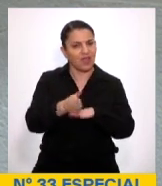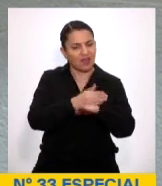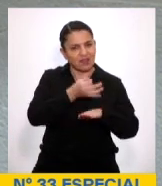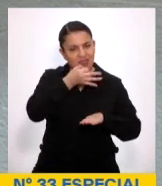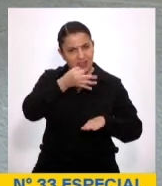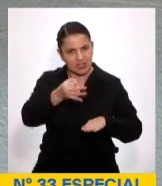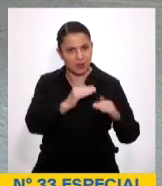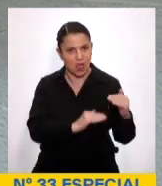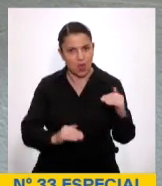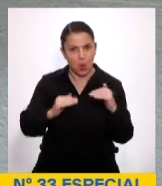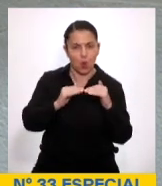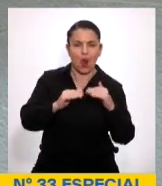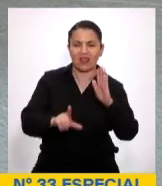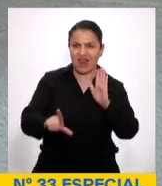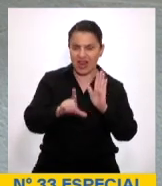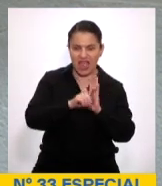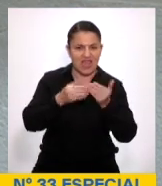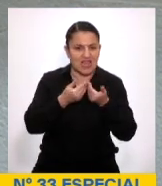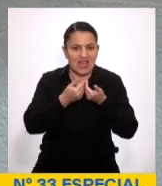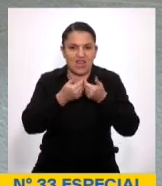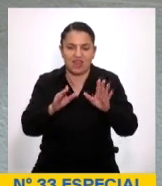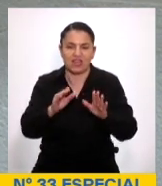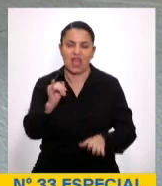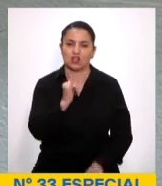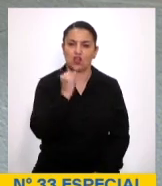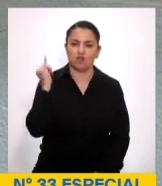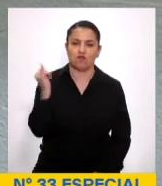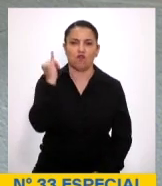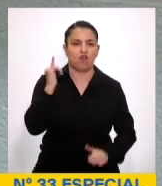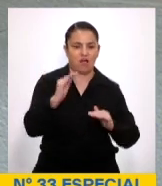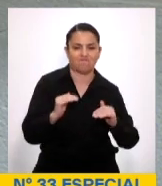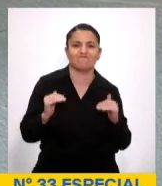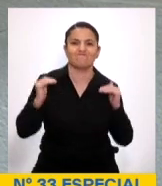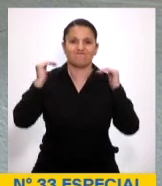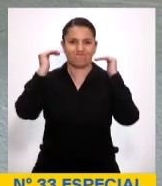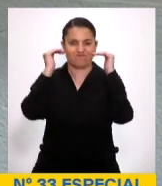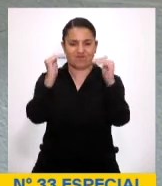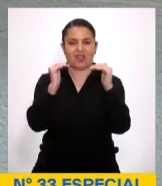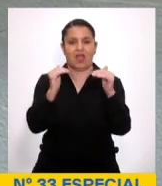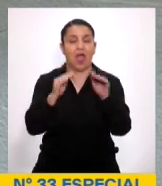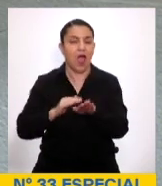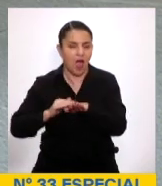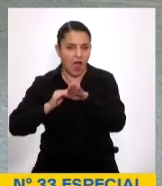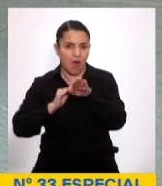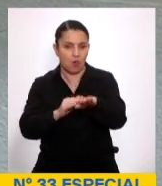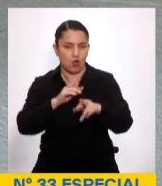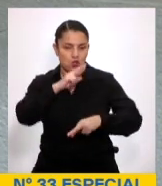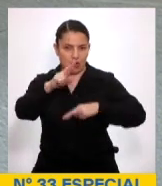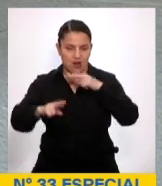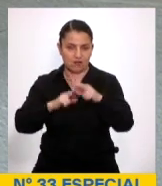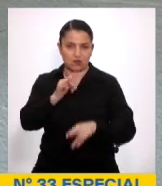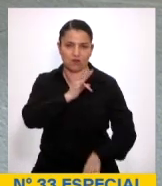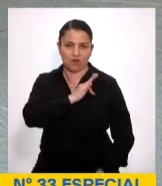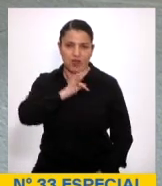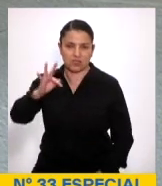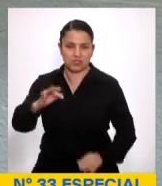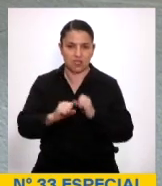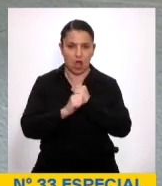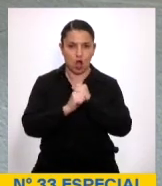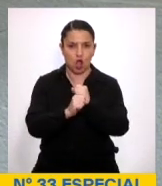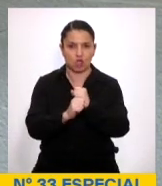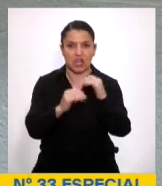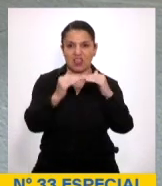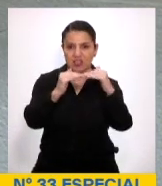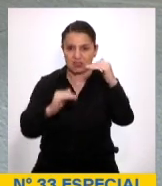la ley y soberanía popular se enarbolaron en lo más alto gracias al empuje de la revolución francesa en contra de la desigualdad política y el autocratismo